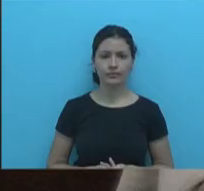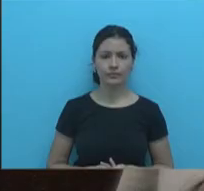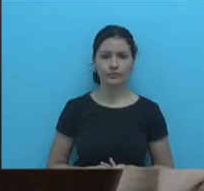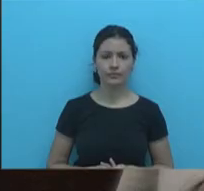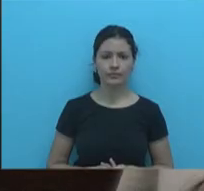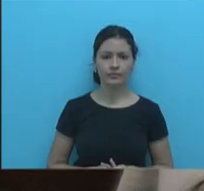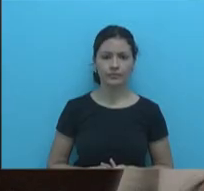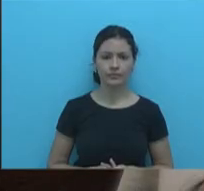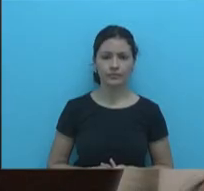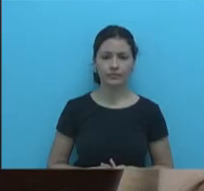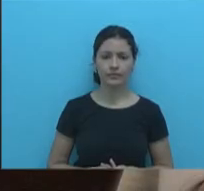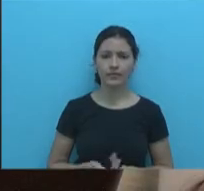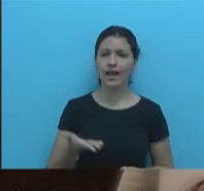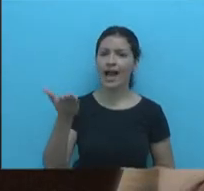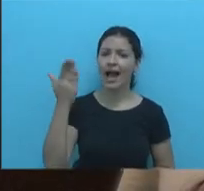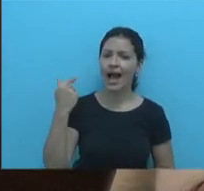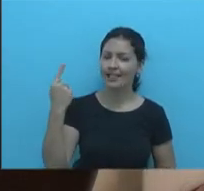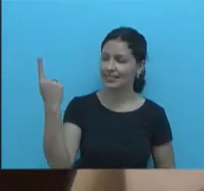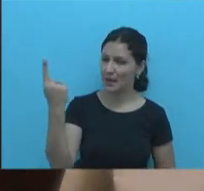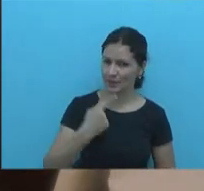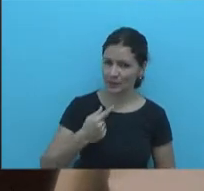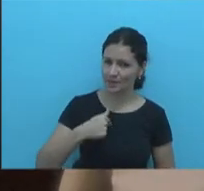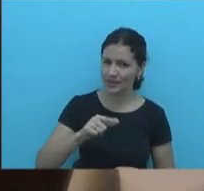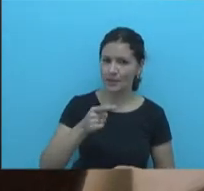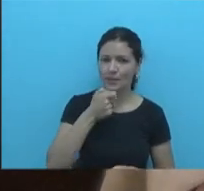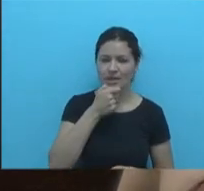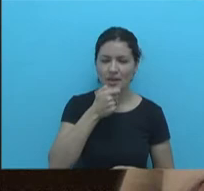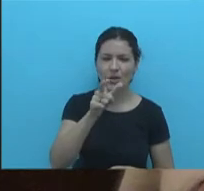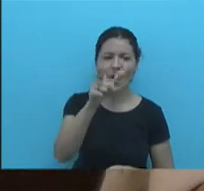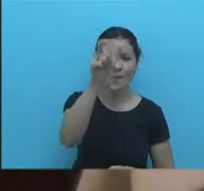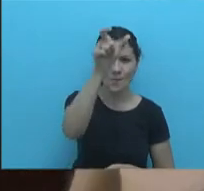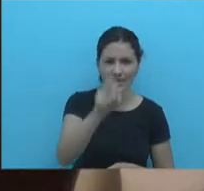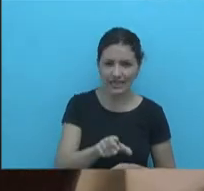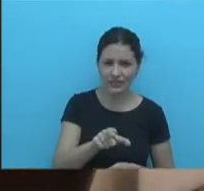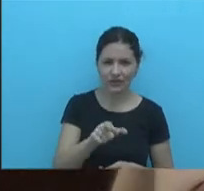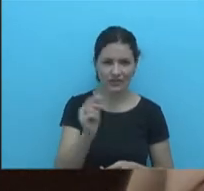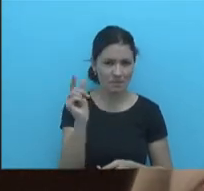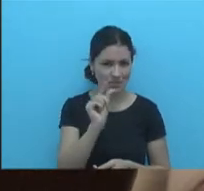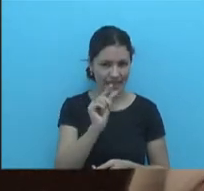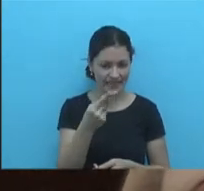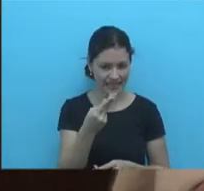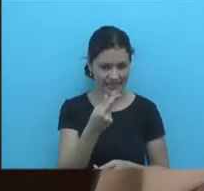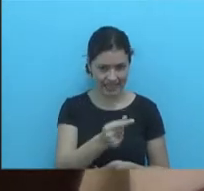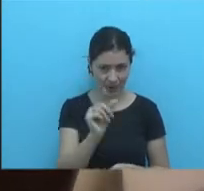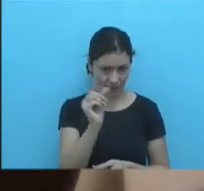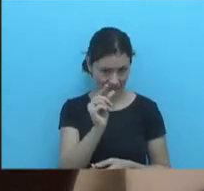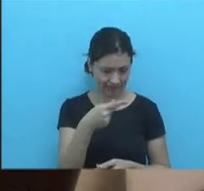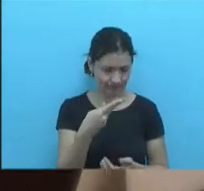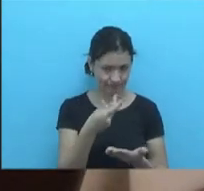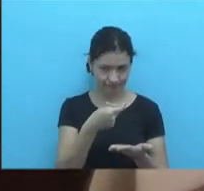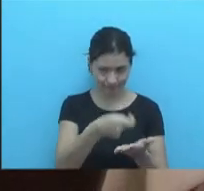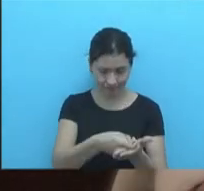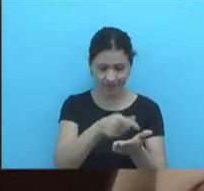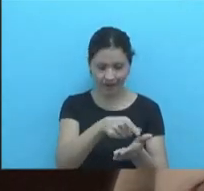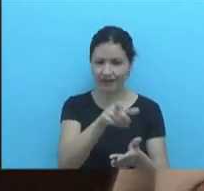¿Se garantiza? Se garantice el que ellos van a comprar esa una motocicleta o algo